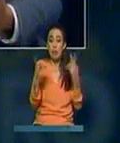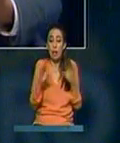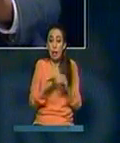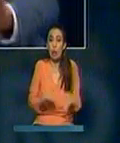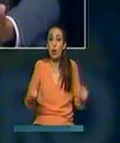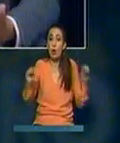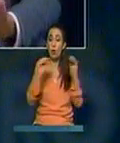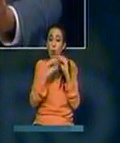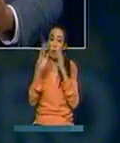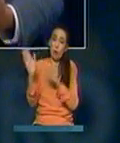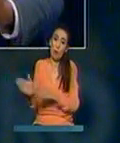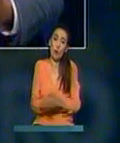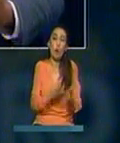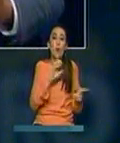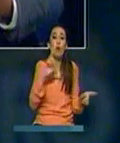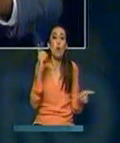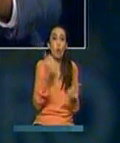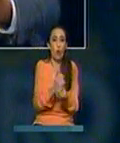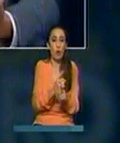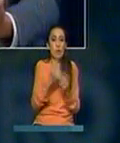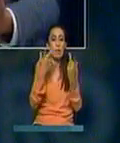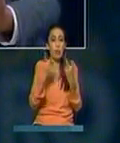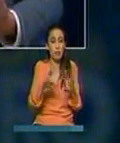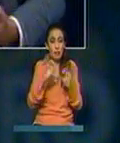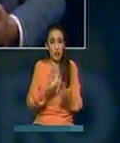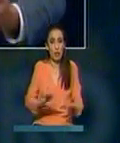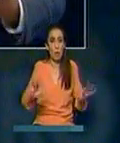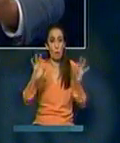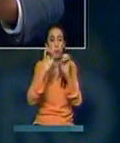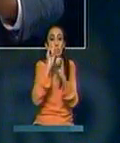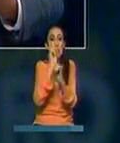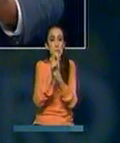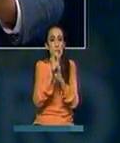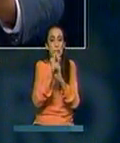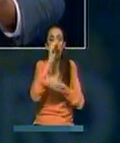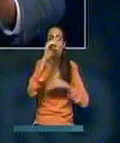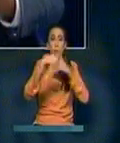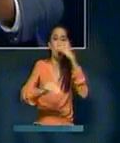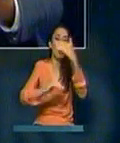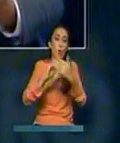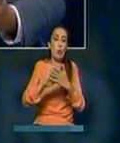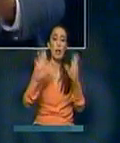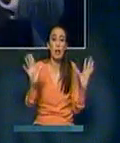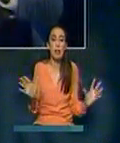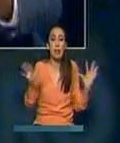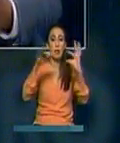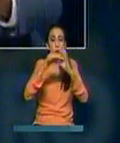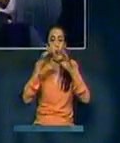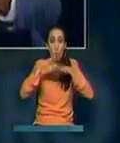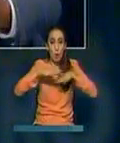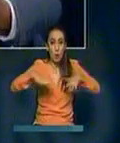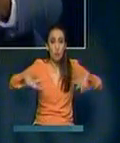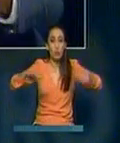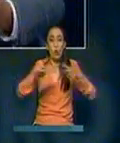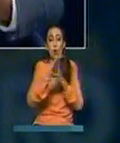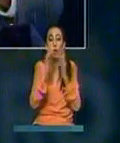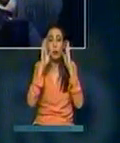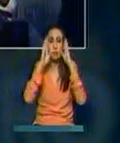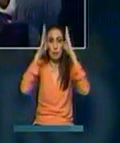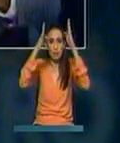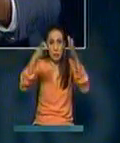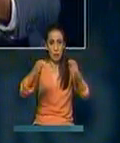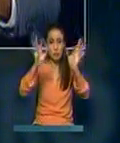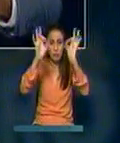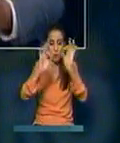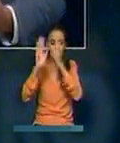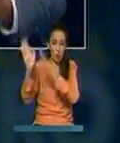tiene las políticas adecuadas, tenemos las instituciones adecuadas, todos trabajando de manera articulada en un solo norte, que es